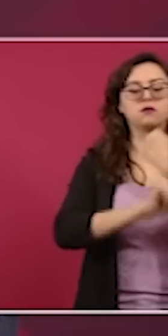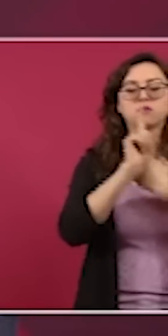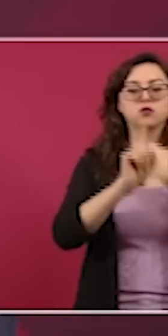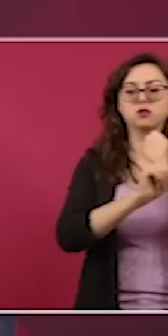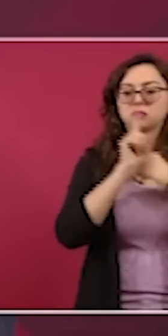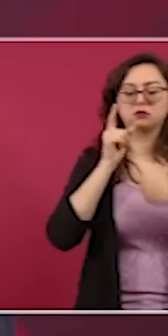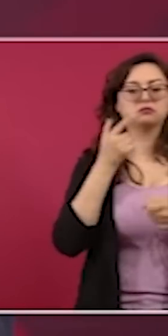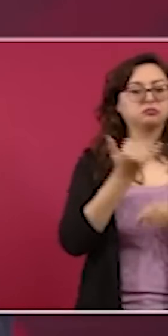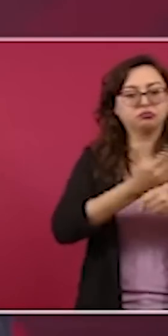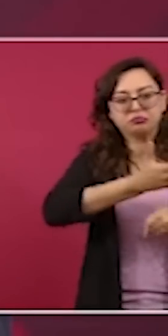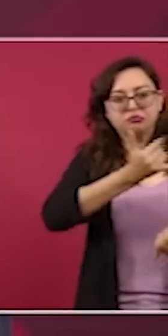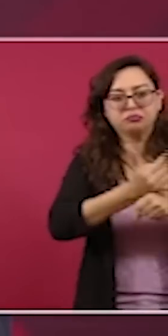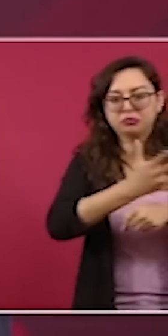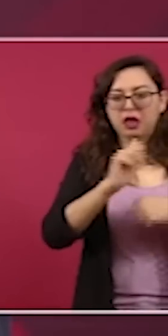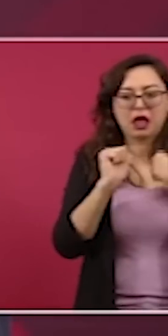obstáculo.